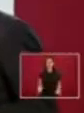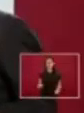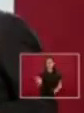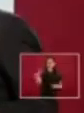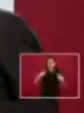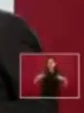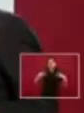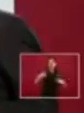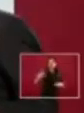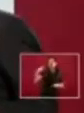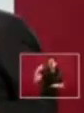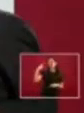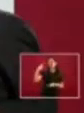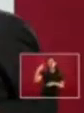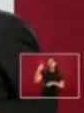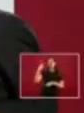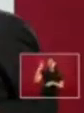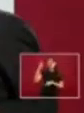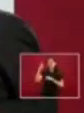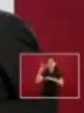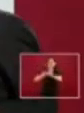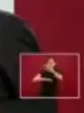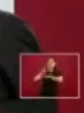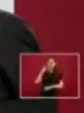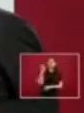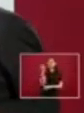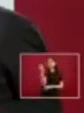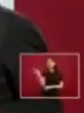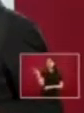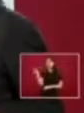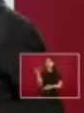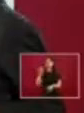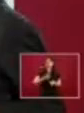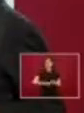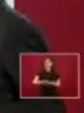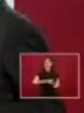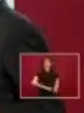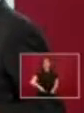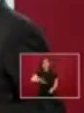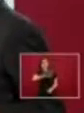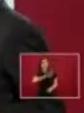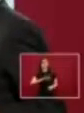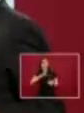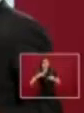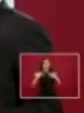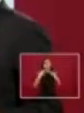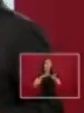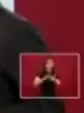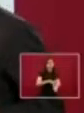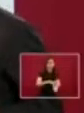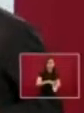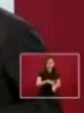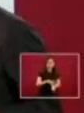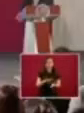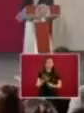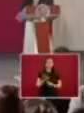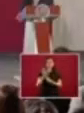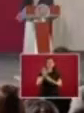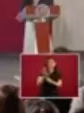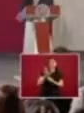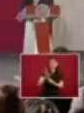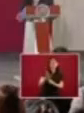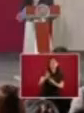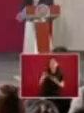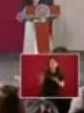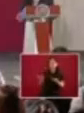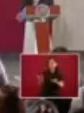problema. Si esto se va a 2, 3 meses, creo que estamos hablando de otra cosa. Yo siento que la estructura es bastante más frágil de lo que creemos. Pero además,